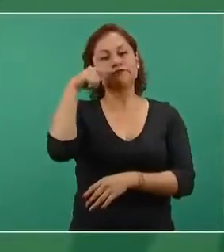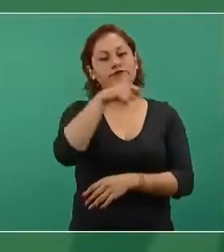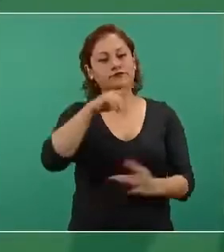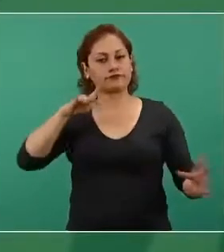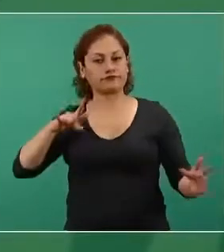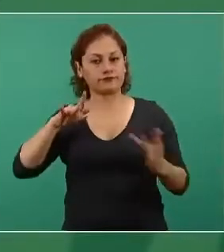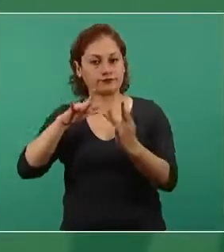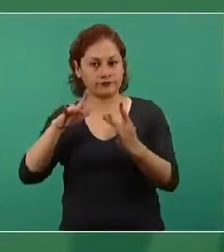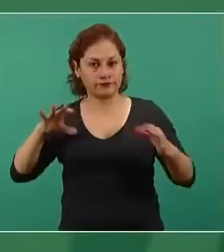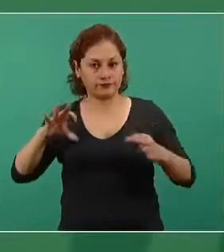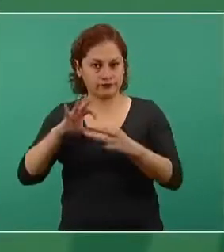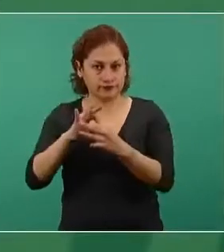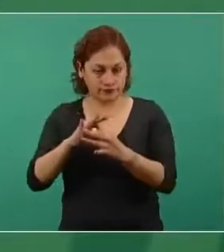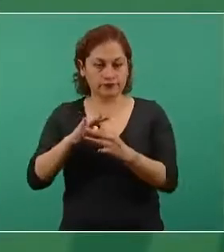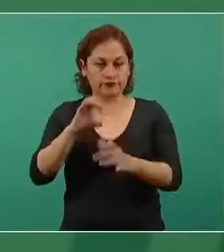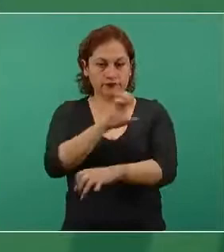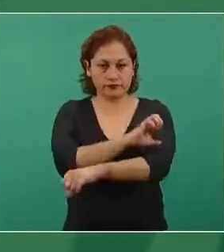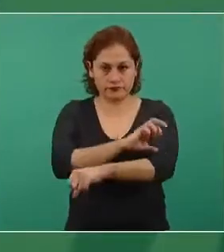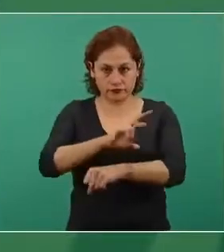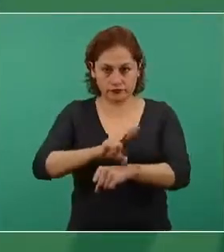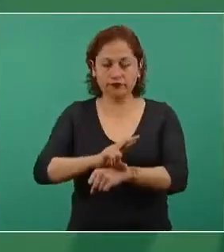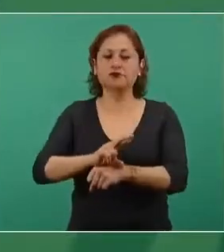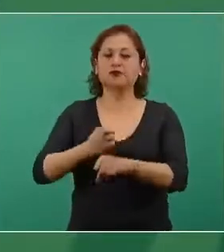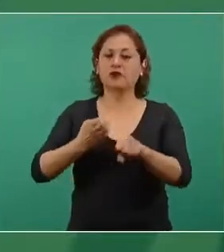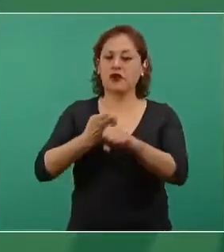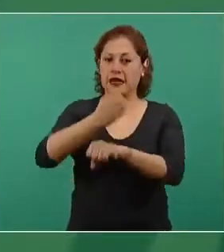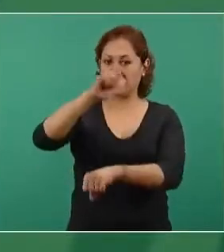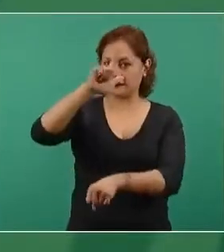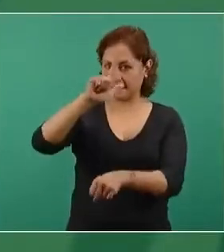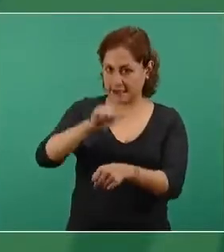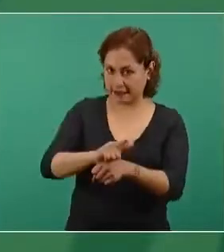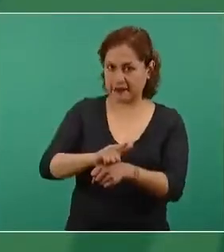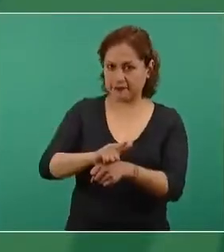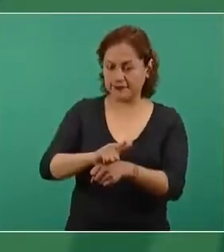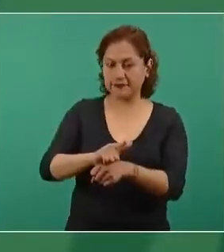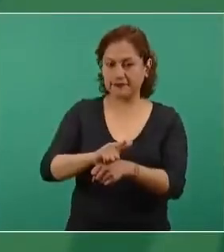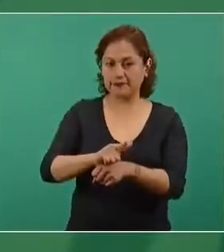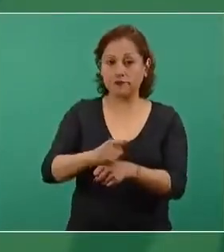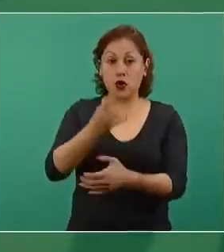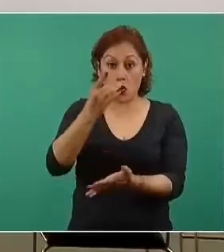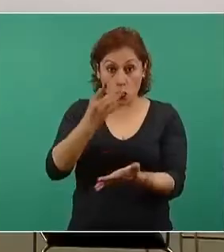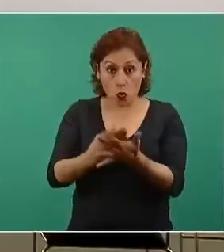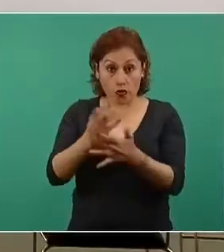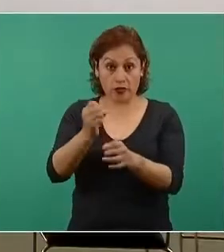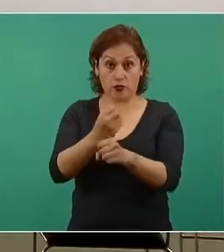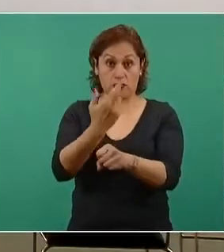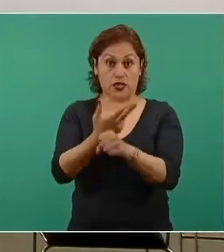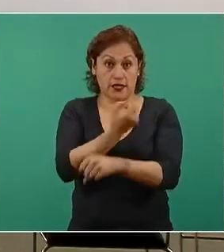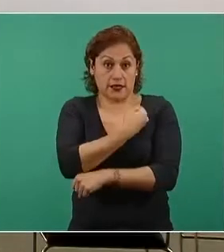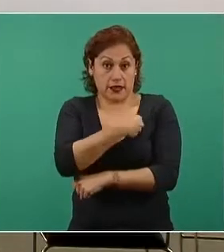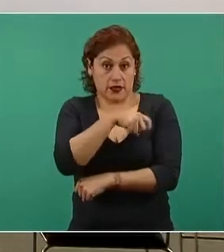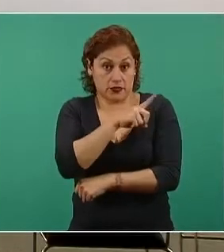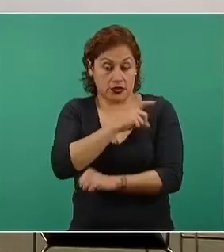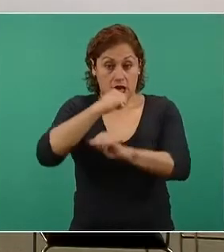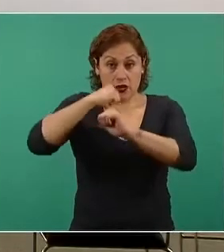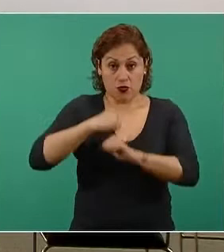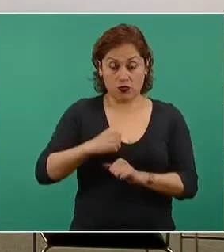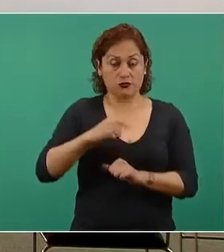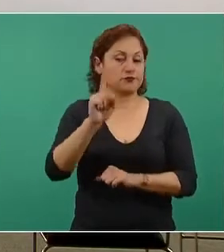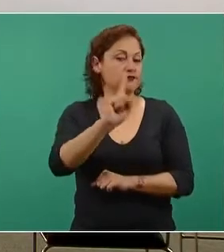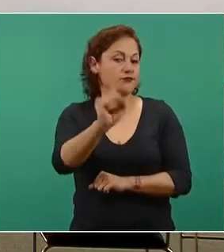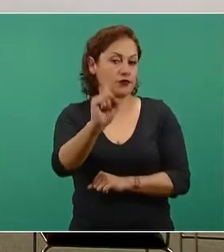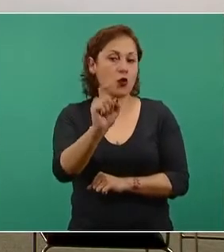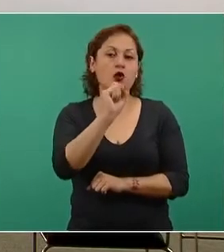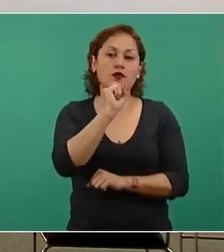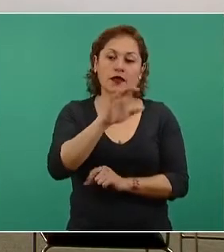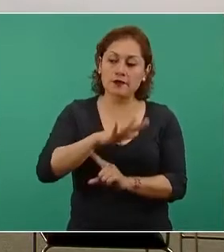y coordinación con el nivel estatal, y no solo me refiero al secretario de Salud, ¿no? O a la Secretaría de Salud, sino con